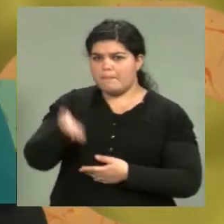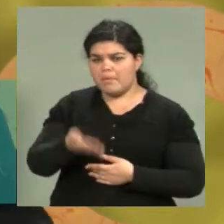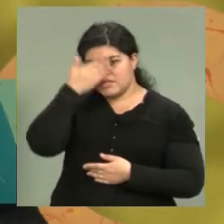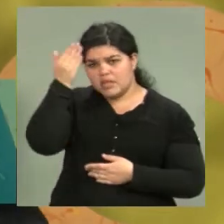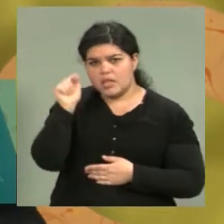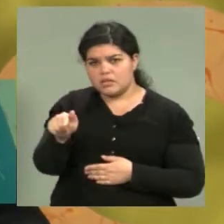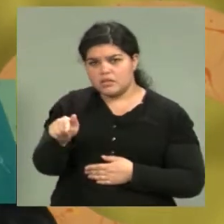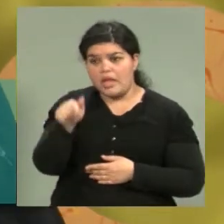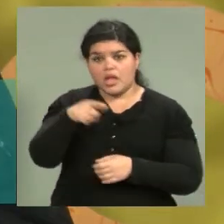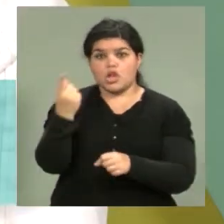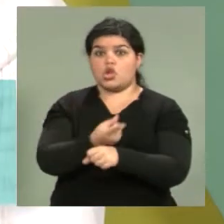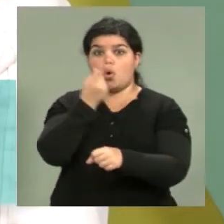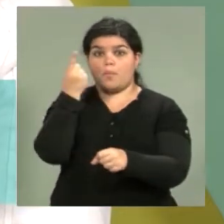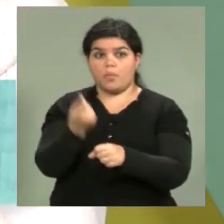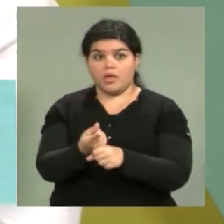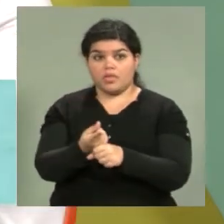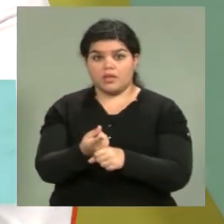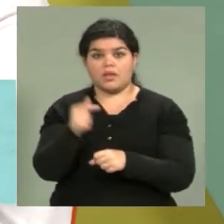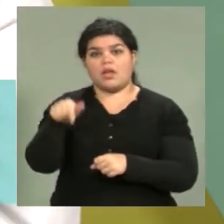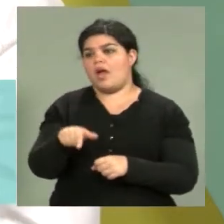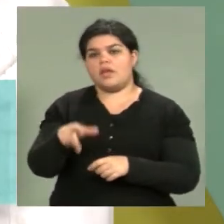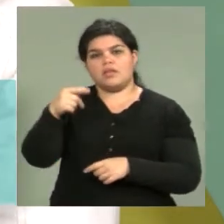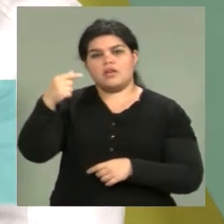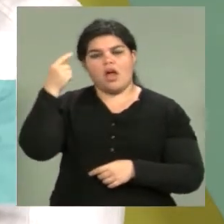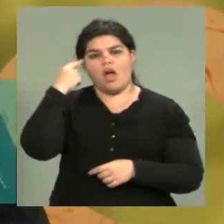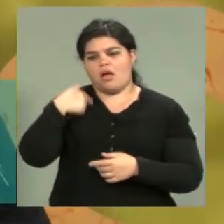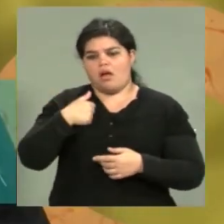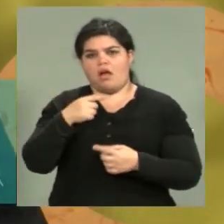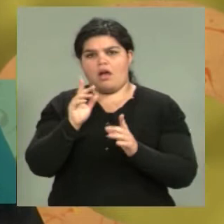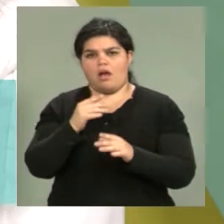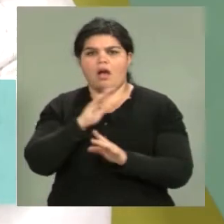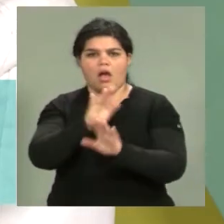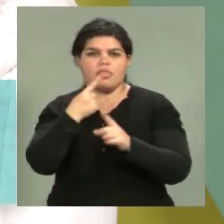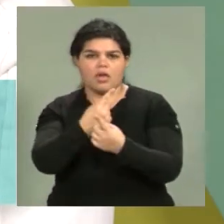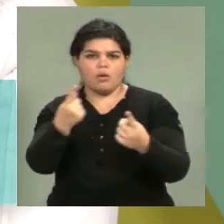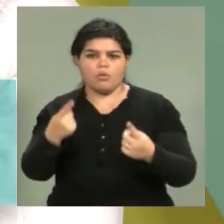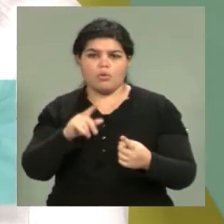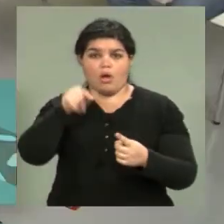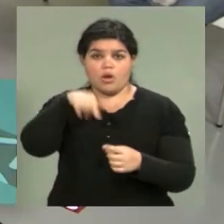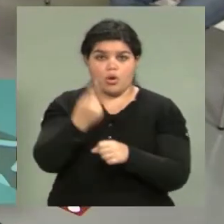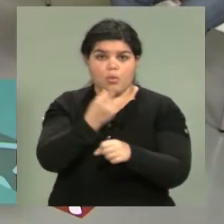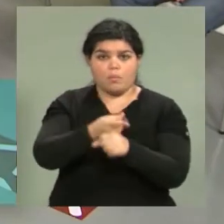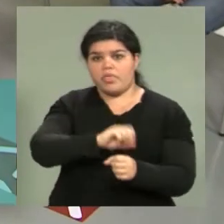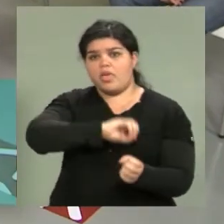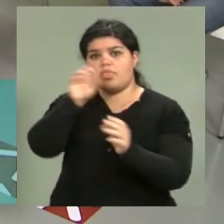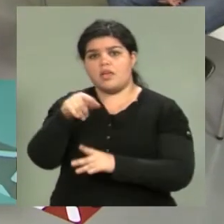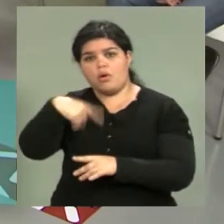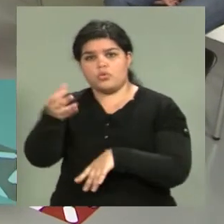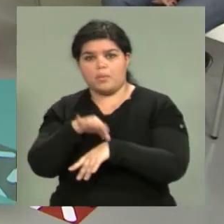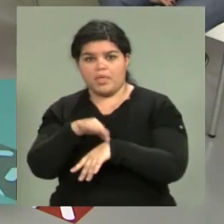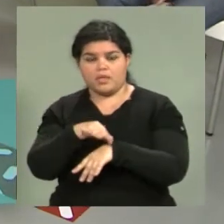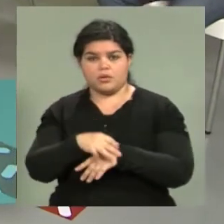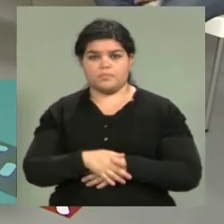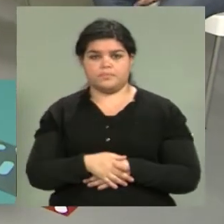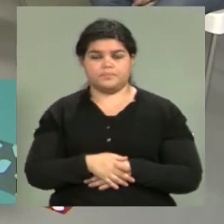Y si él no lo puede hacer... En todo caso, que haga una objeción de conciencia y lo derive a otro doctor que sí pueda hacer esa opción. Bueno, vamos a ir a